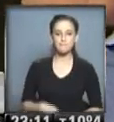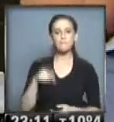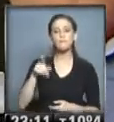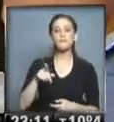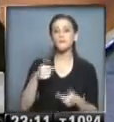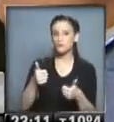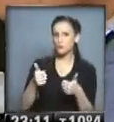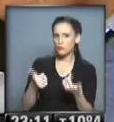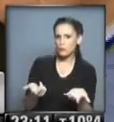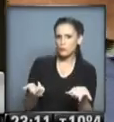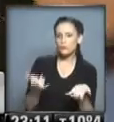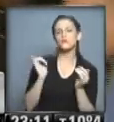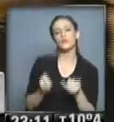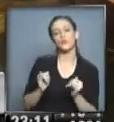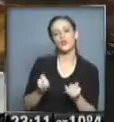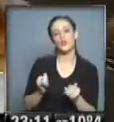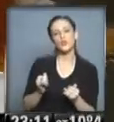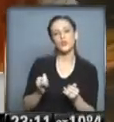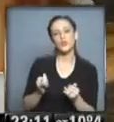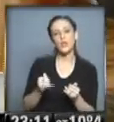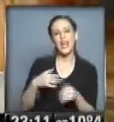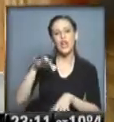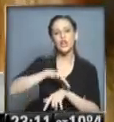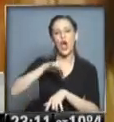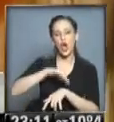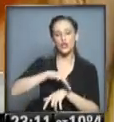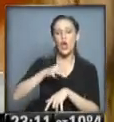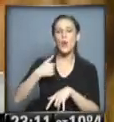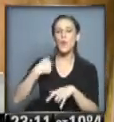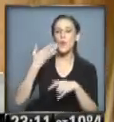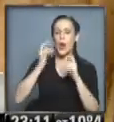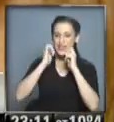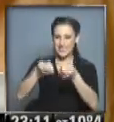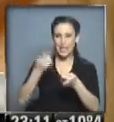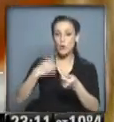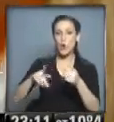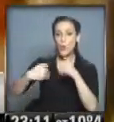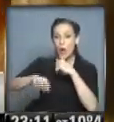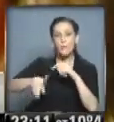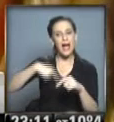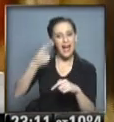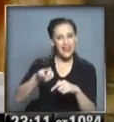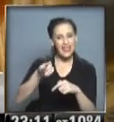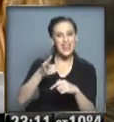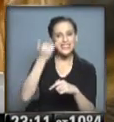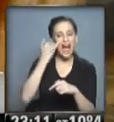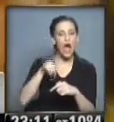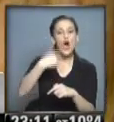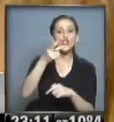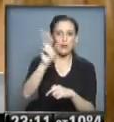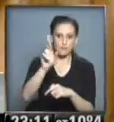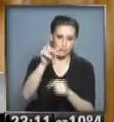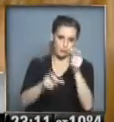capítulo fantástico si en realidad él me vino el doctor me vino a ver a mí pero bueno a partir de mañana ya está atendiendo a otras pacientes